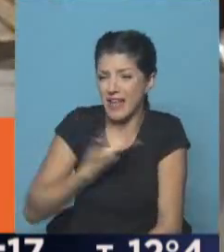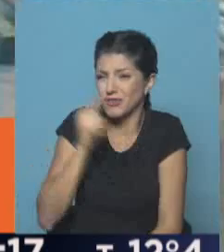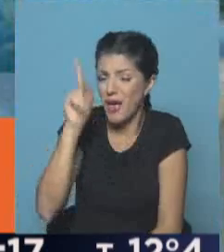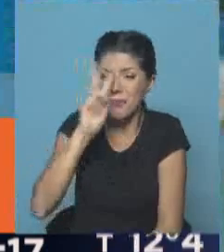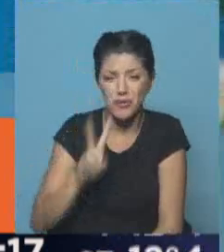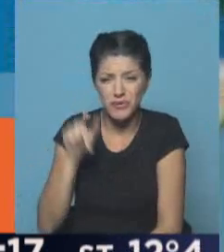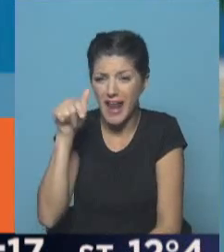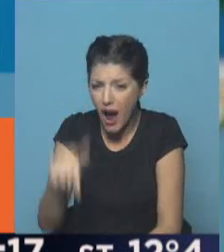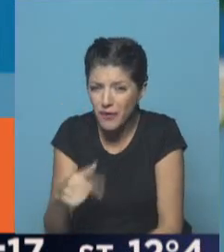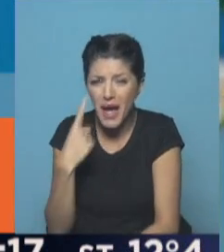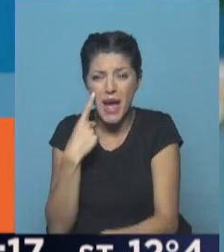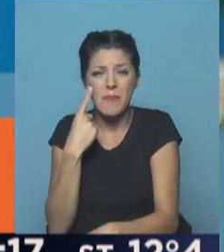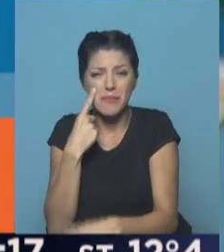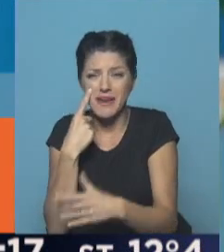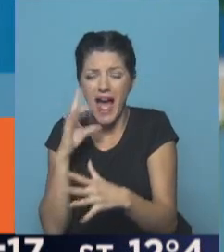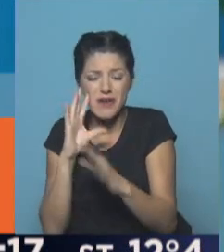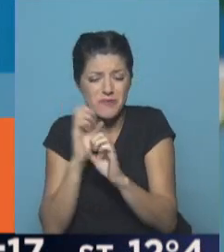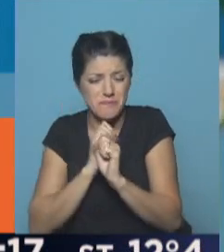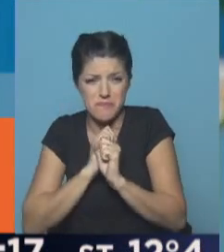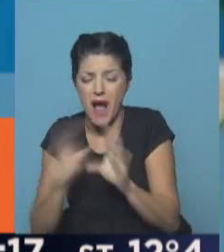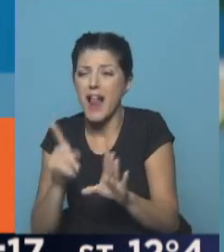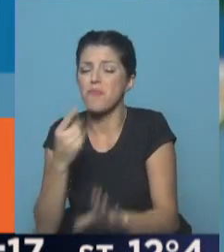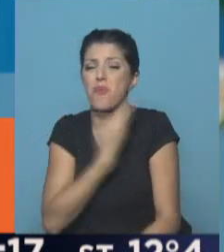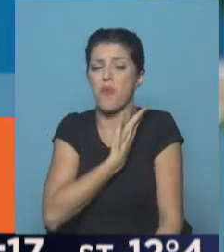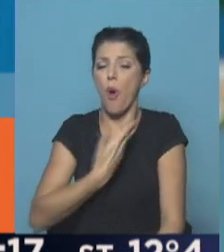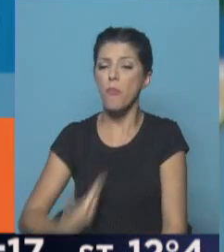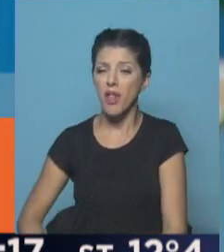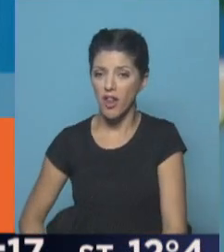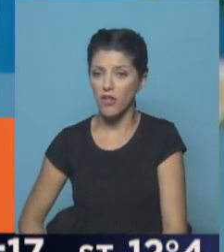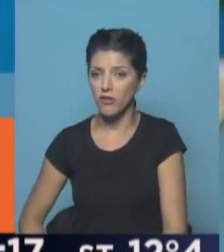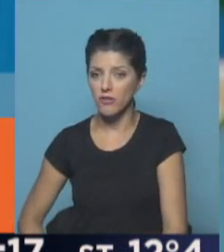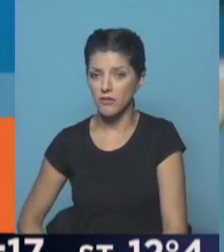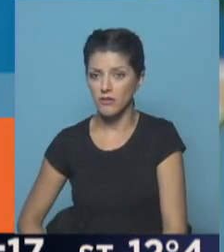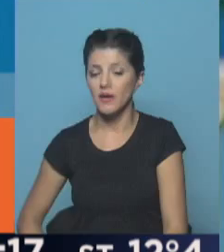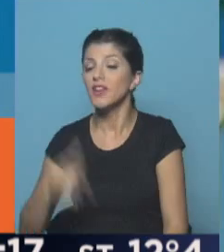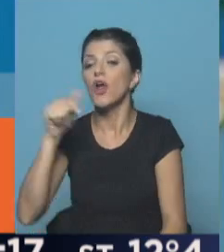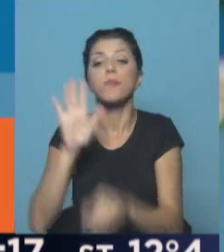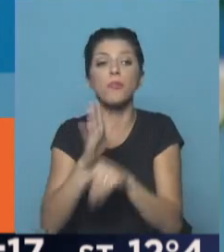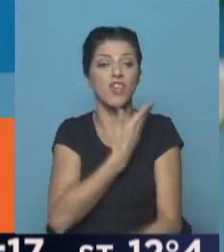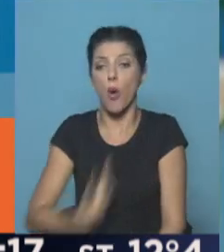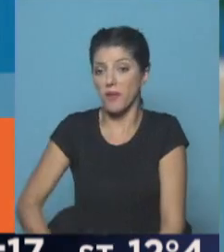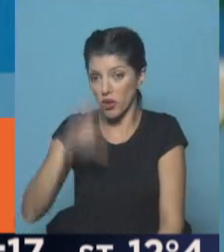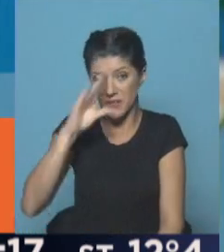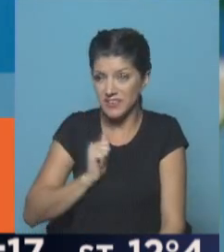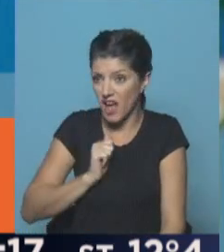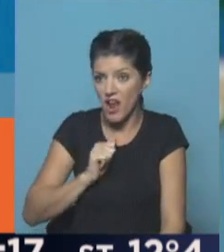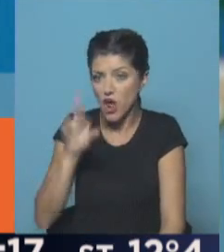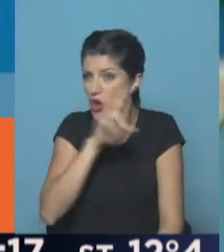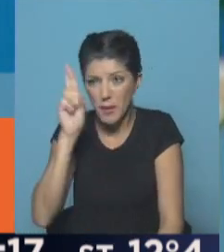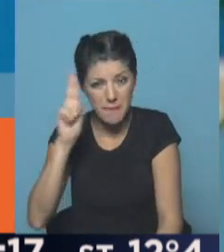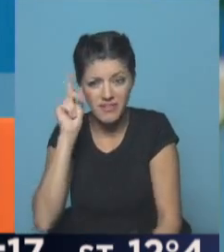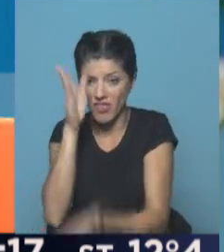es un flagelo de un gobierno que se ha transformado en una dictadura, que no respeta los derechos